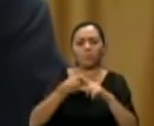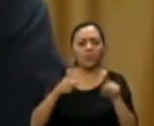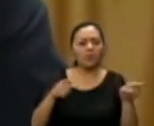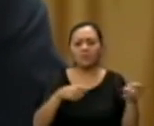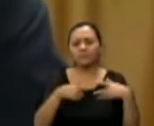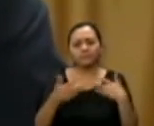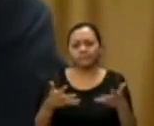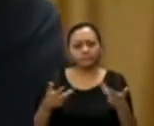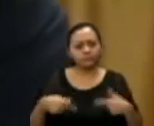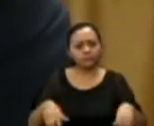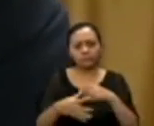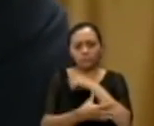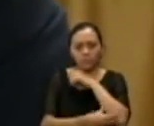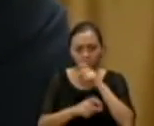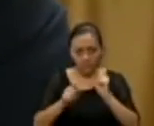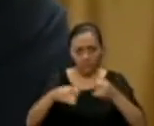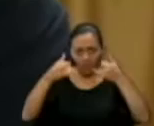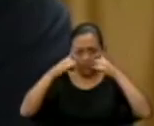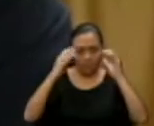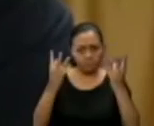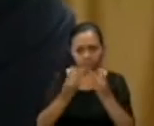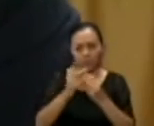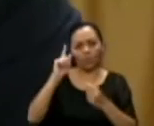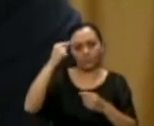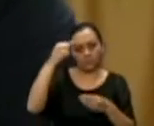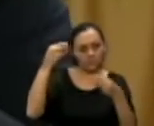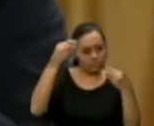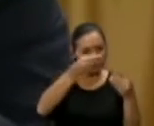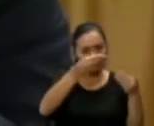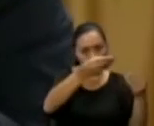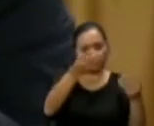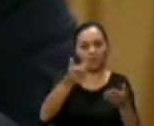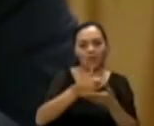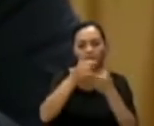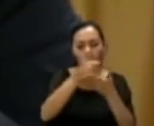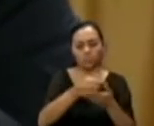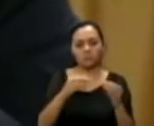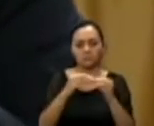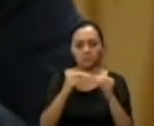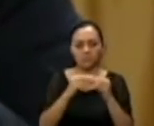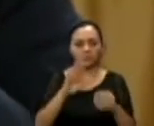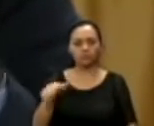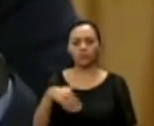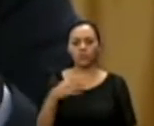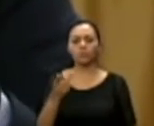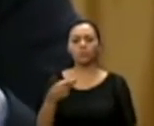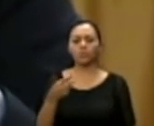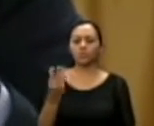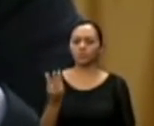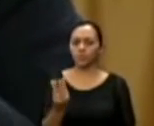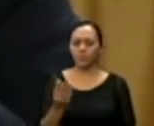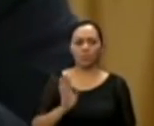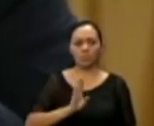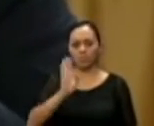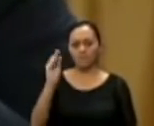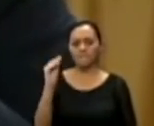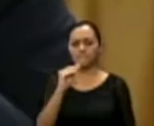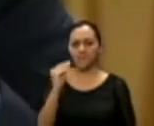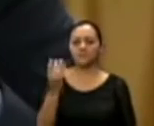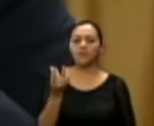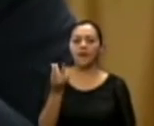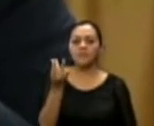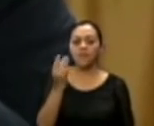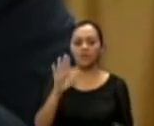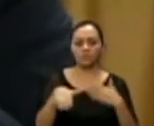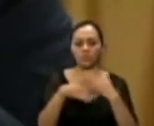diseminación etcétera en su ganado pero es para ayudar a los pequeños ganaderos que suba en el caso de ganado de leche